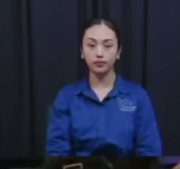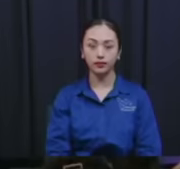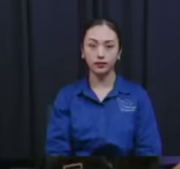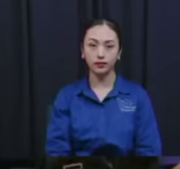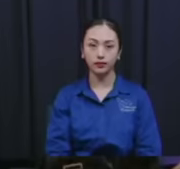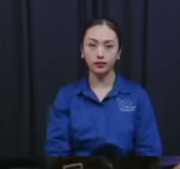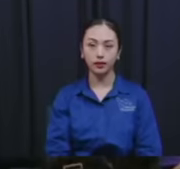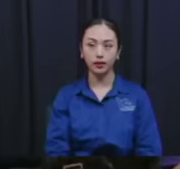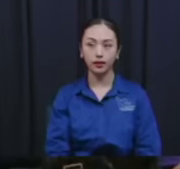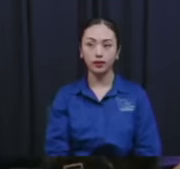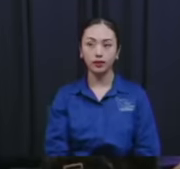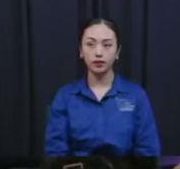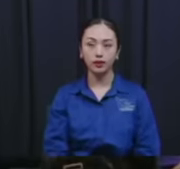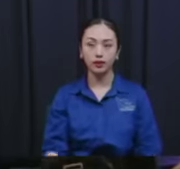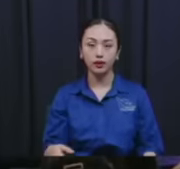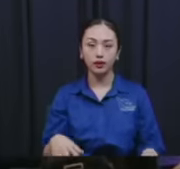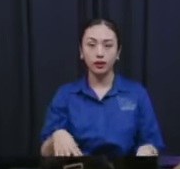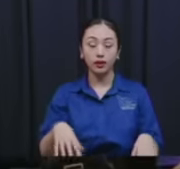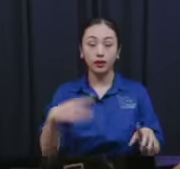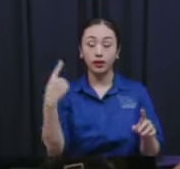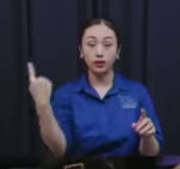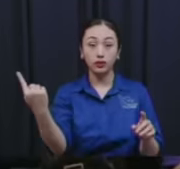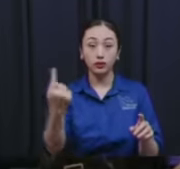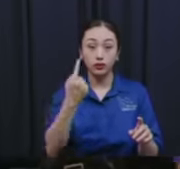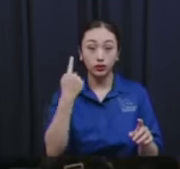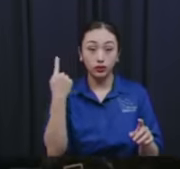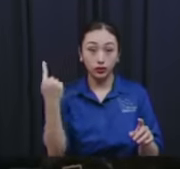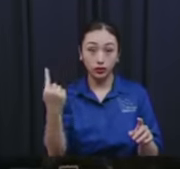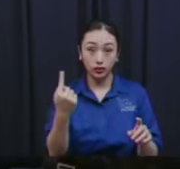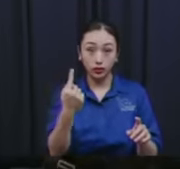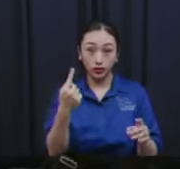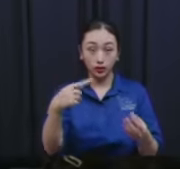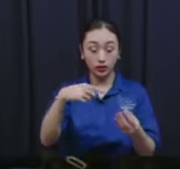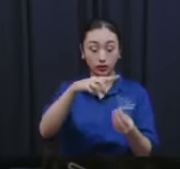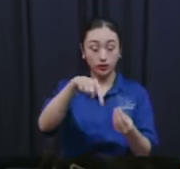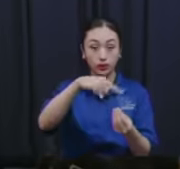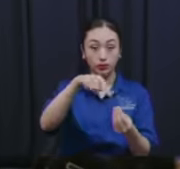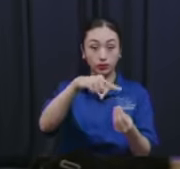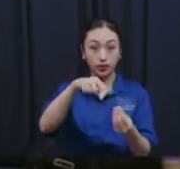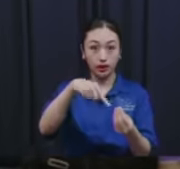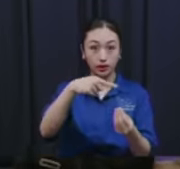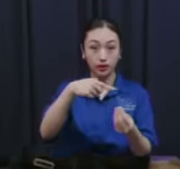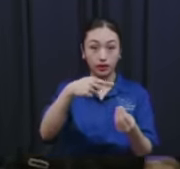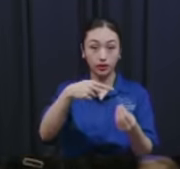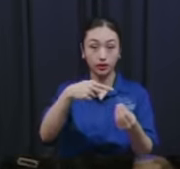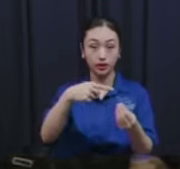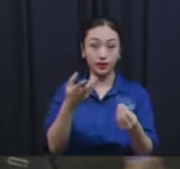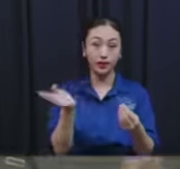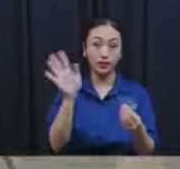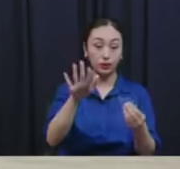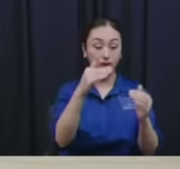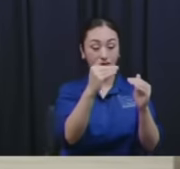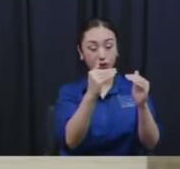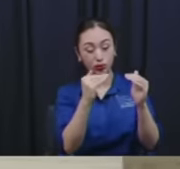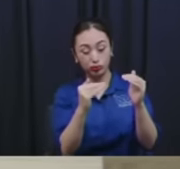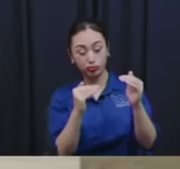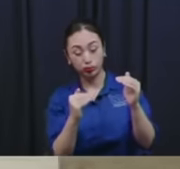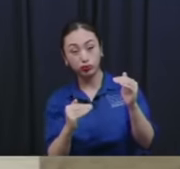torbino porque empezaban así y terminaban así así está la